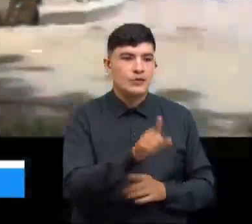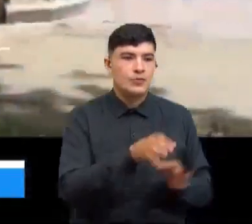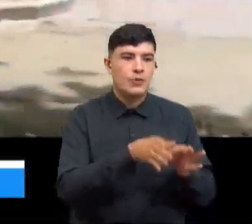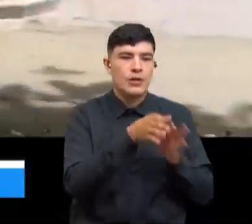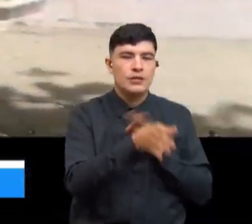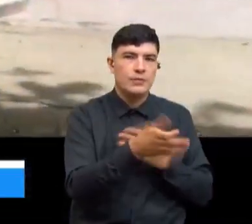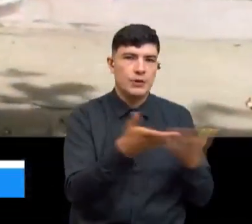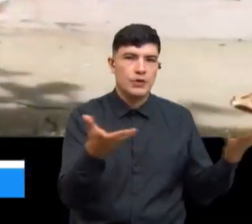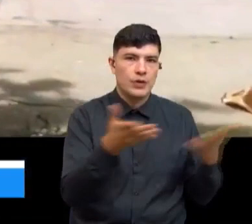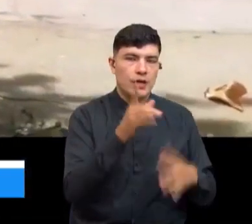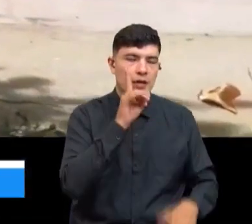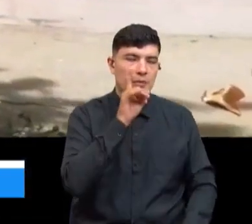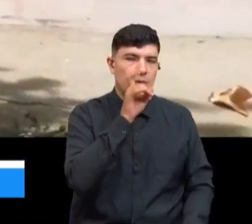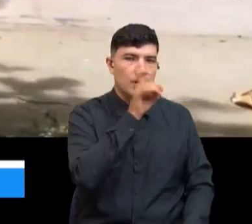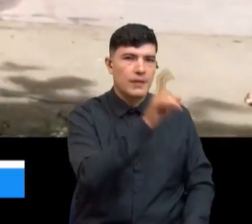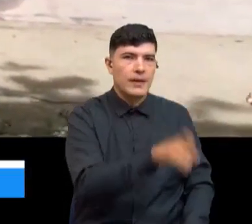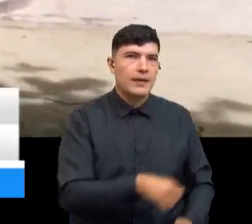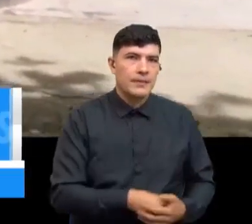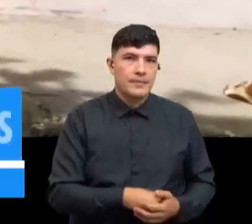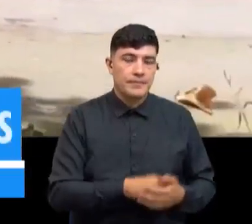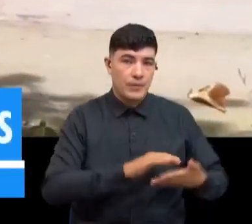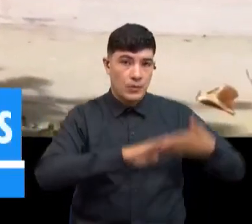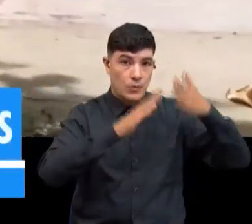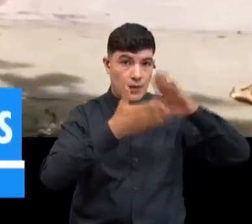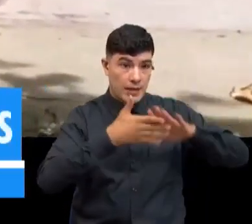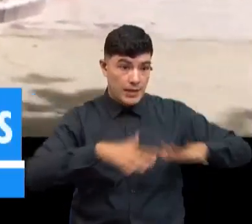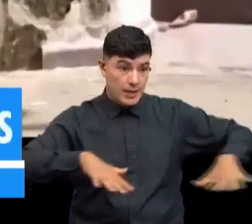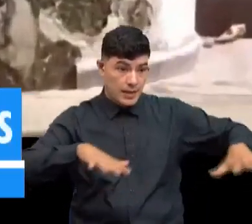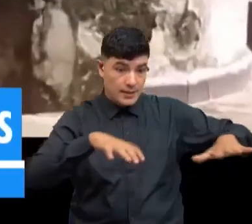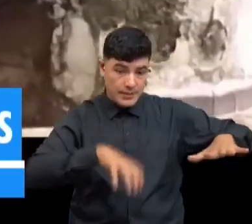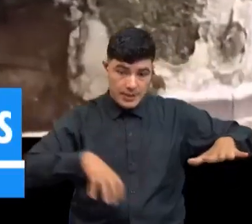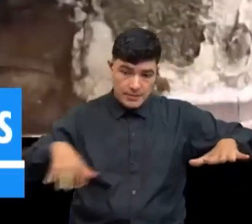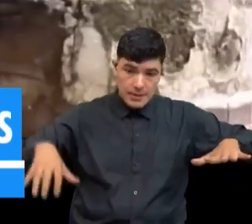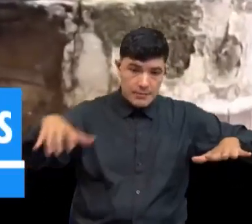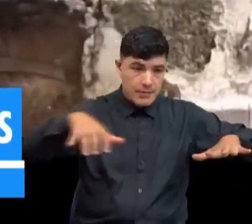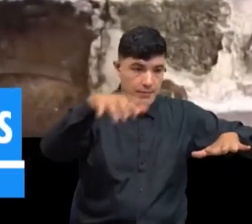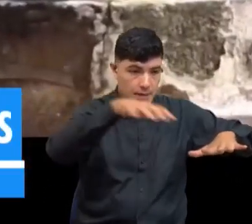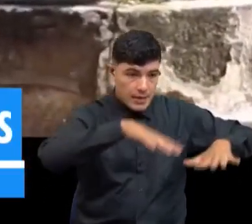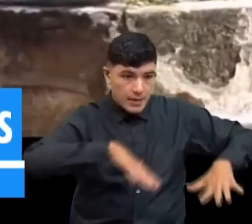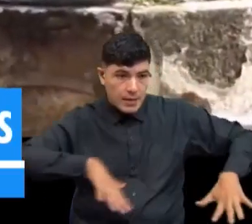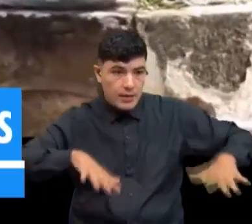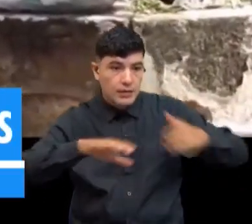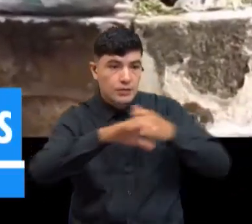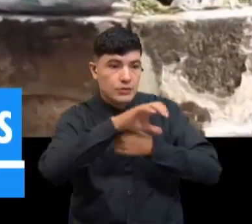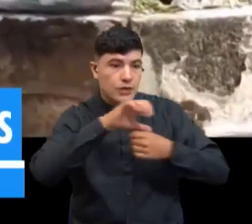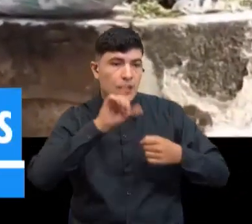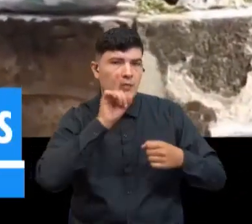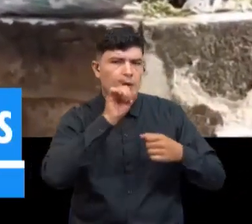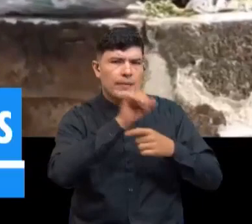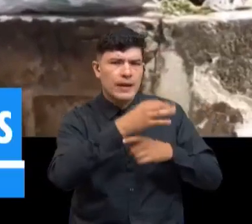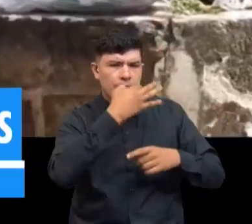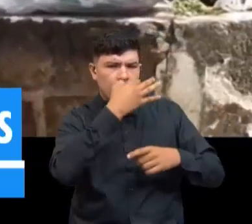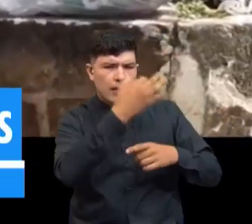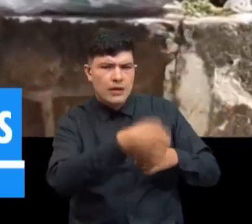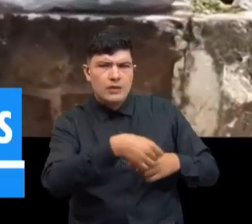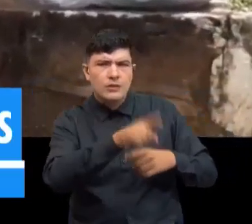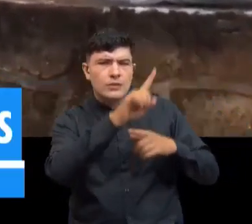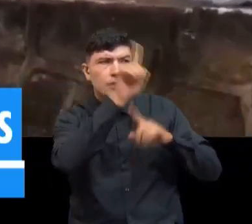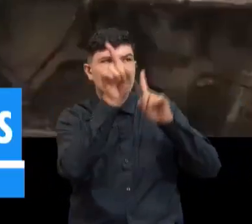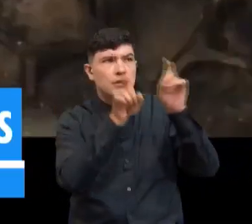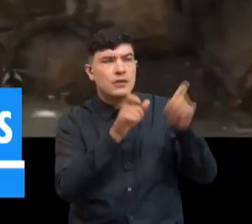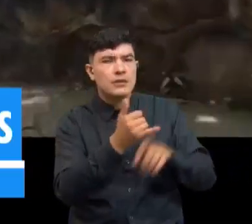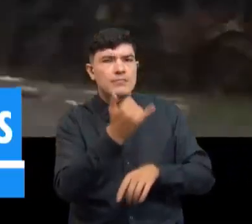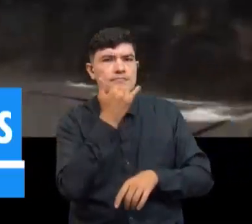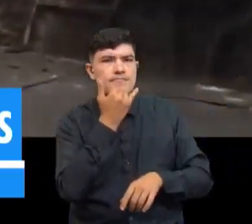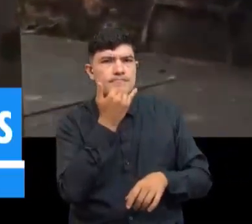Bucaramanga, porque los habitantes de diversos sectores del área metropolitana de Bucaramanga denuncian o sobre todo preguntan qué está pasando